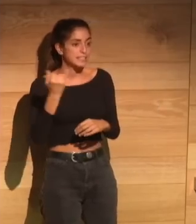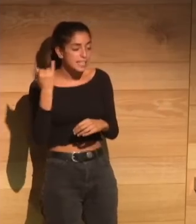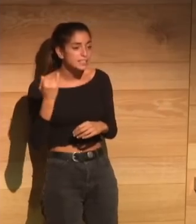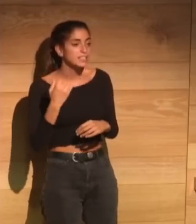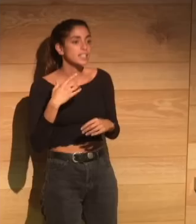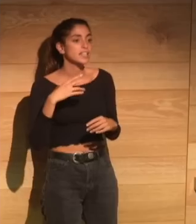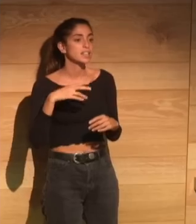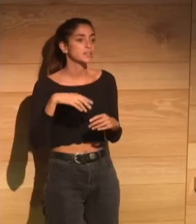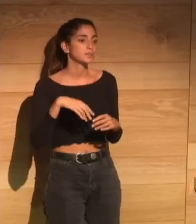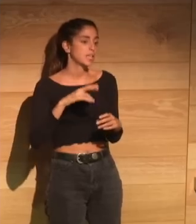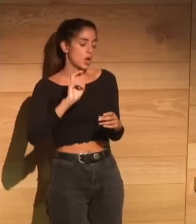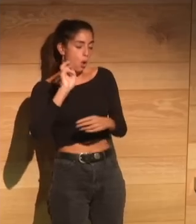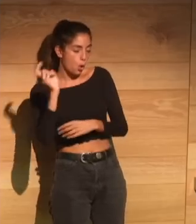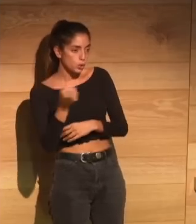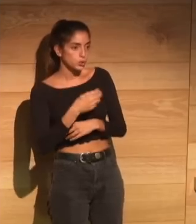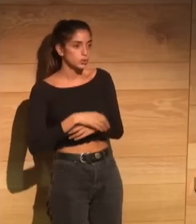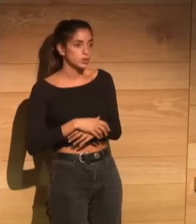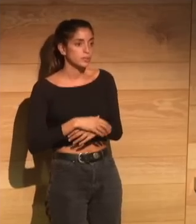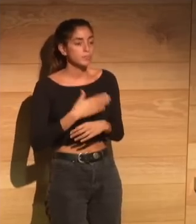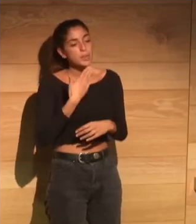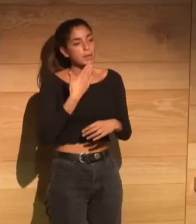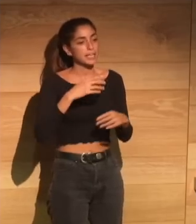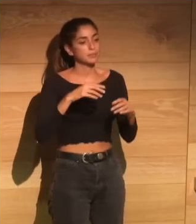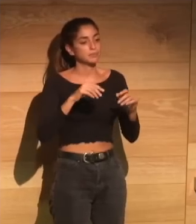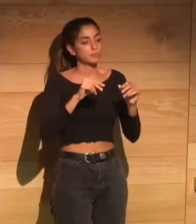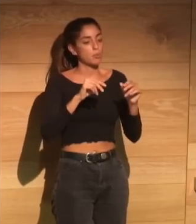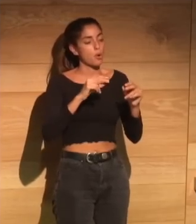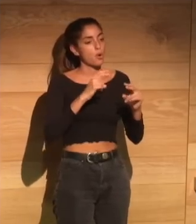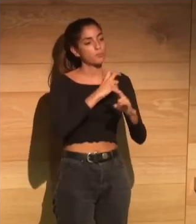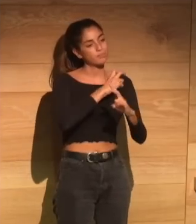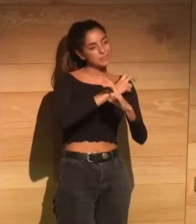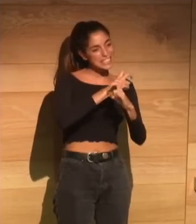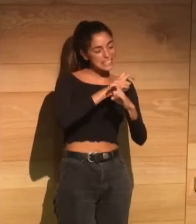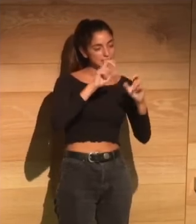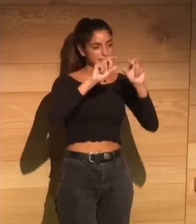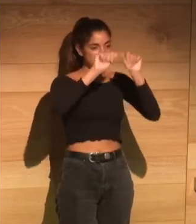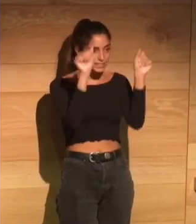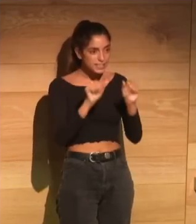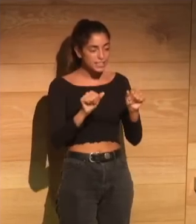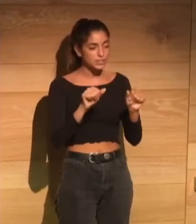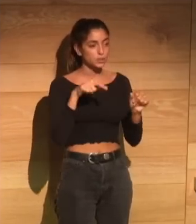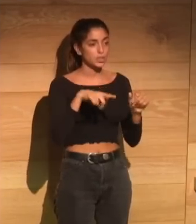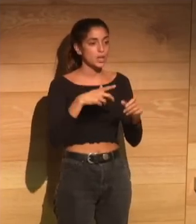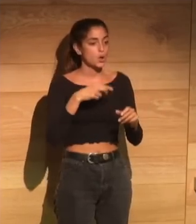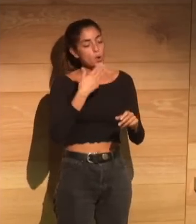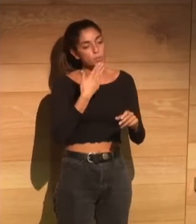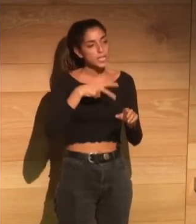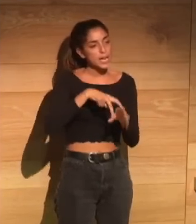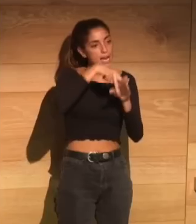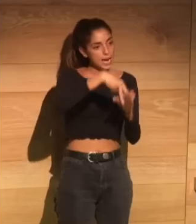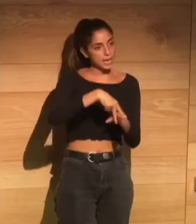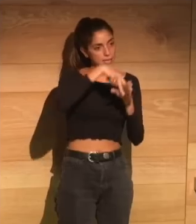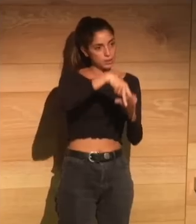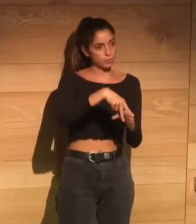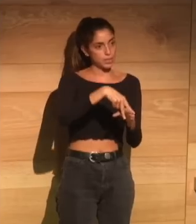a Muybridge, e imaginar que claro, esqueleto que estamos viendo ahora, en lugar de eso, son fotos del galopar de un caballo, por ejemplo, o un principio